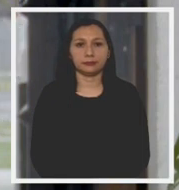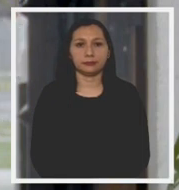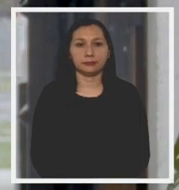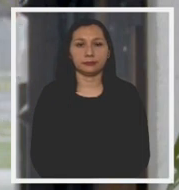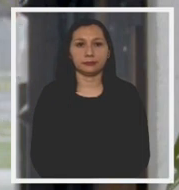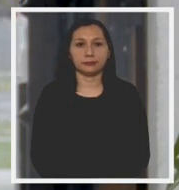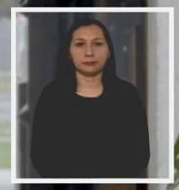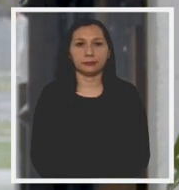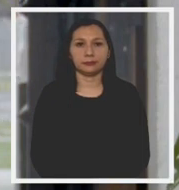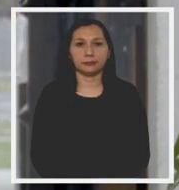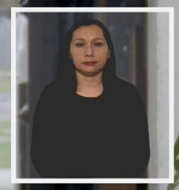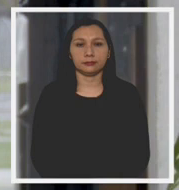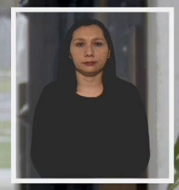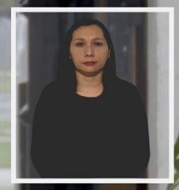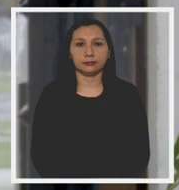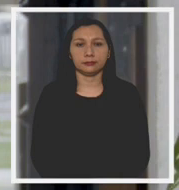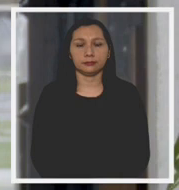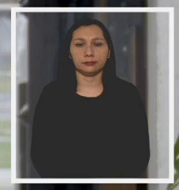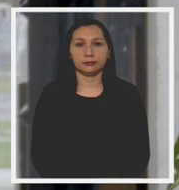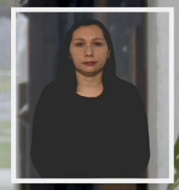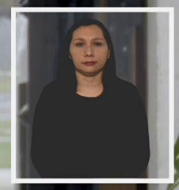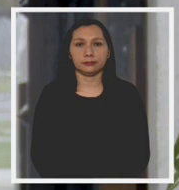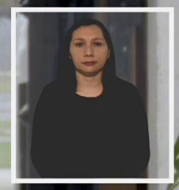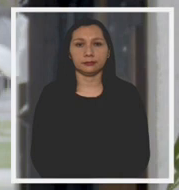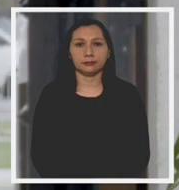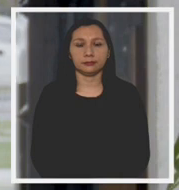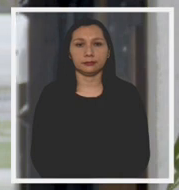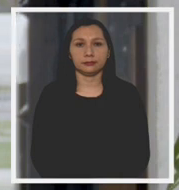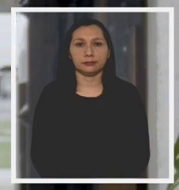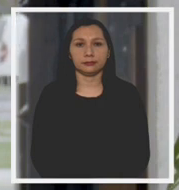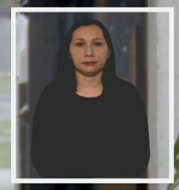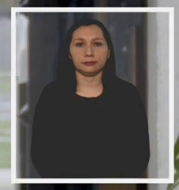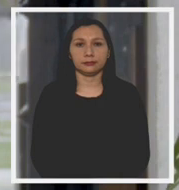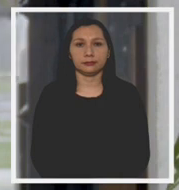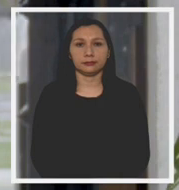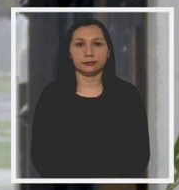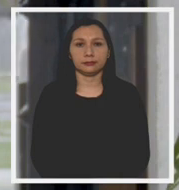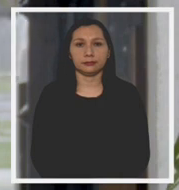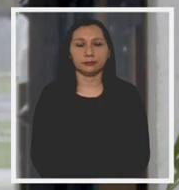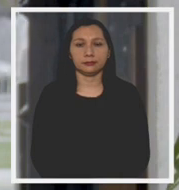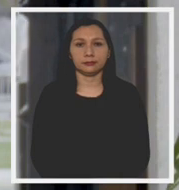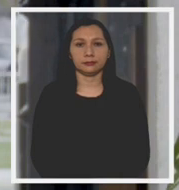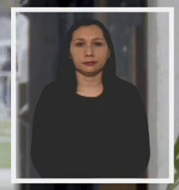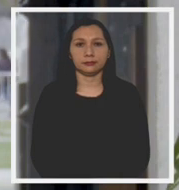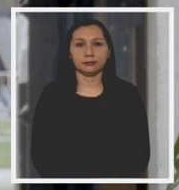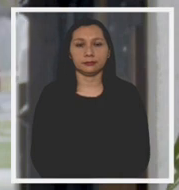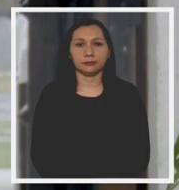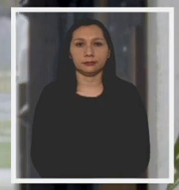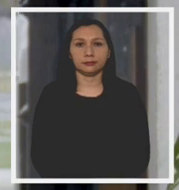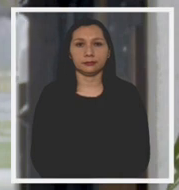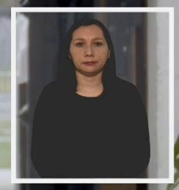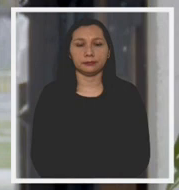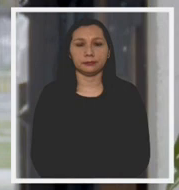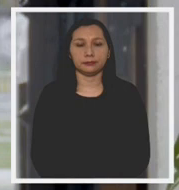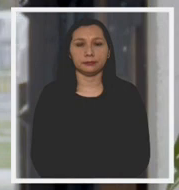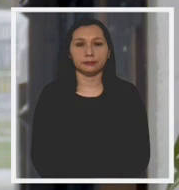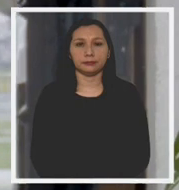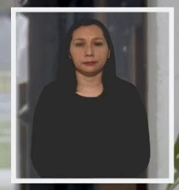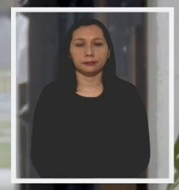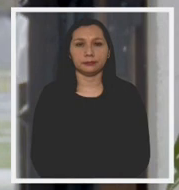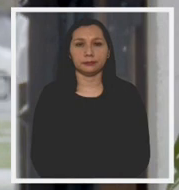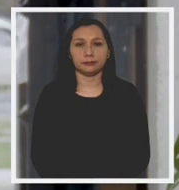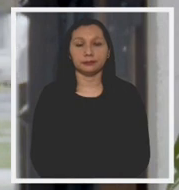acá esperando justamente al presidente de la República en el patio de los Naranjos, con fondo la Plaza de la Ciudadanía. Vamos a escuchar